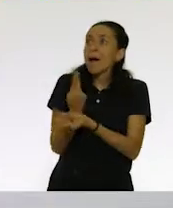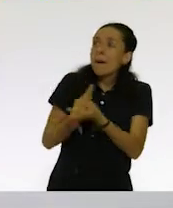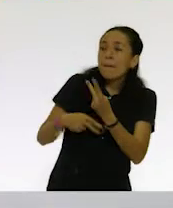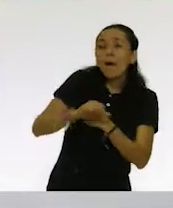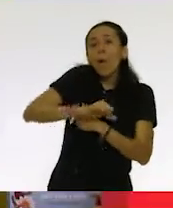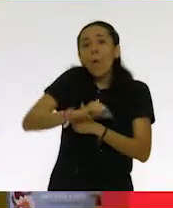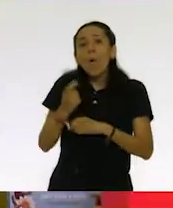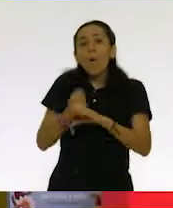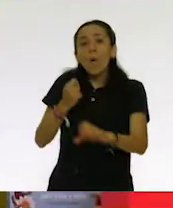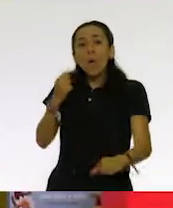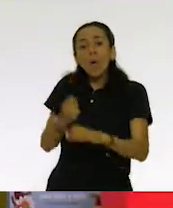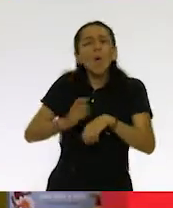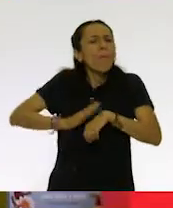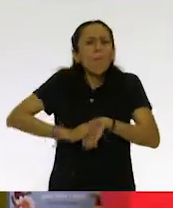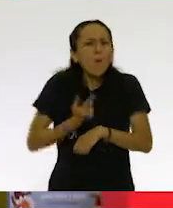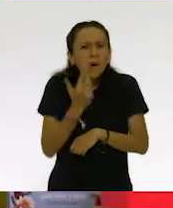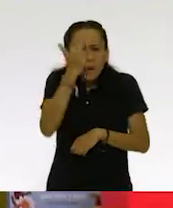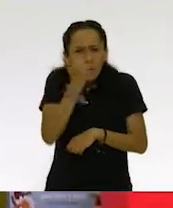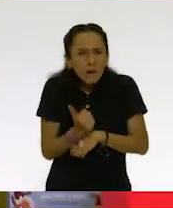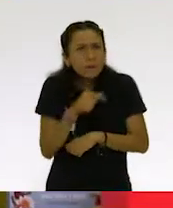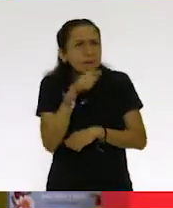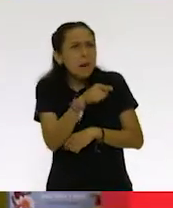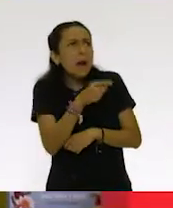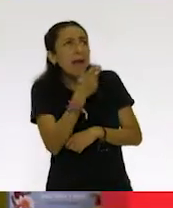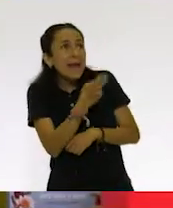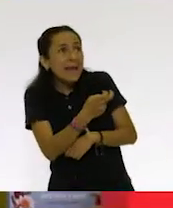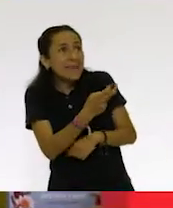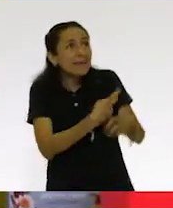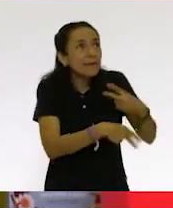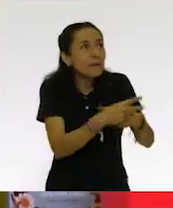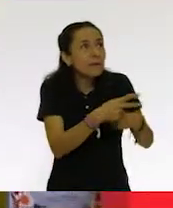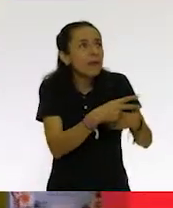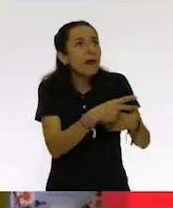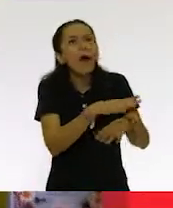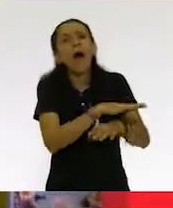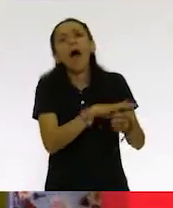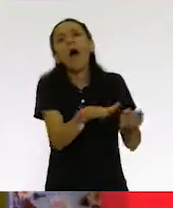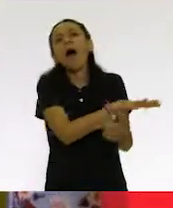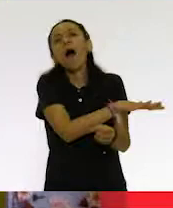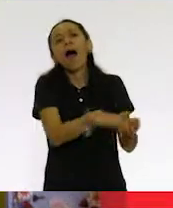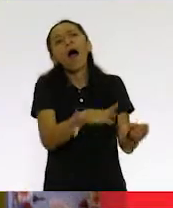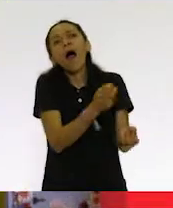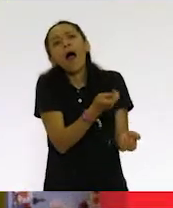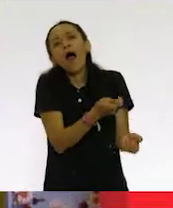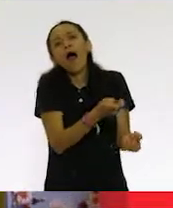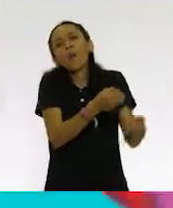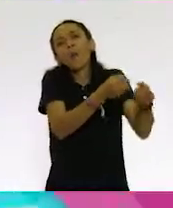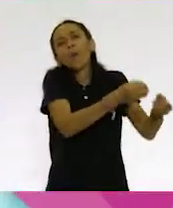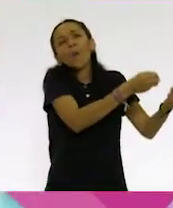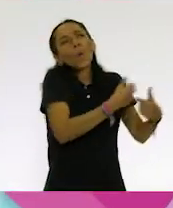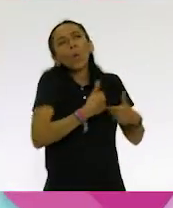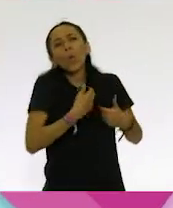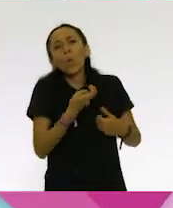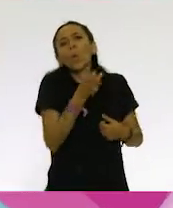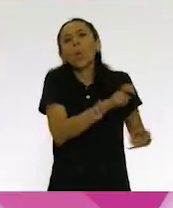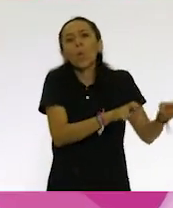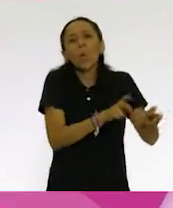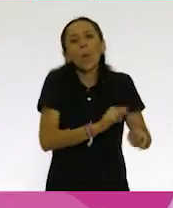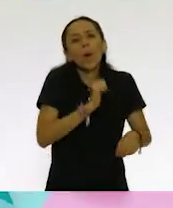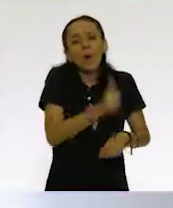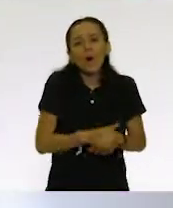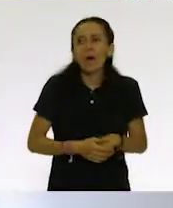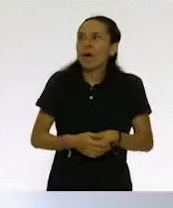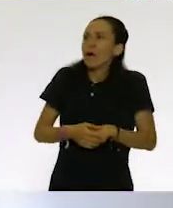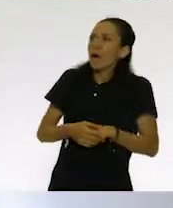pasó. ¡Uy, qué problema! Lo importante es que saliste con tiempo y ya estás con nosotros en el programa.